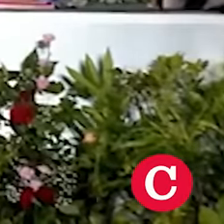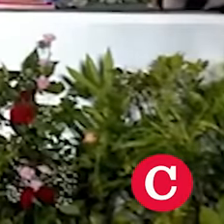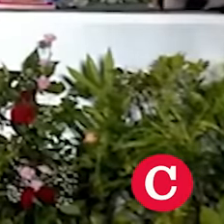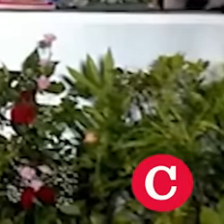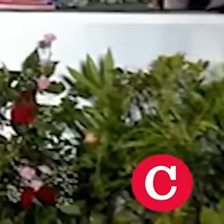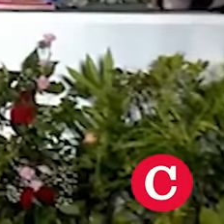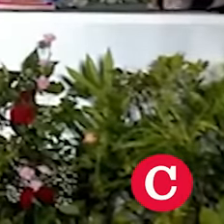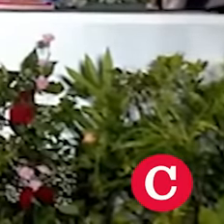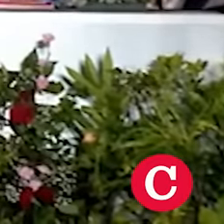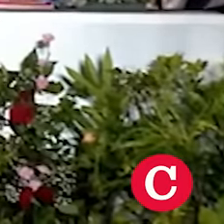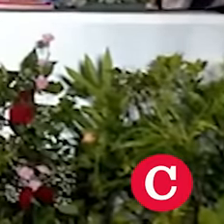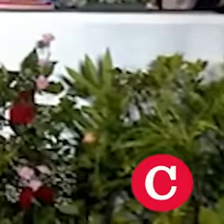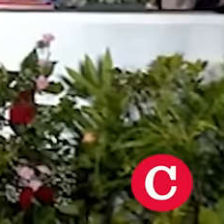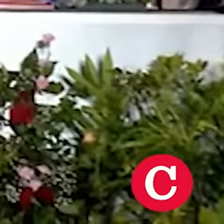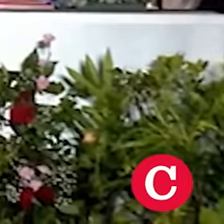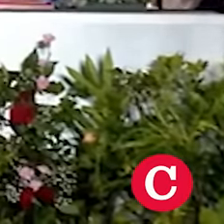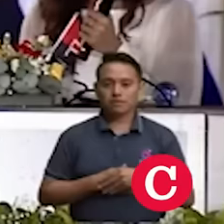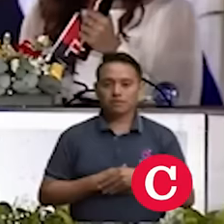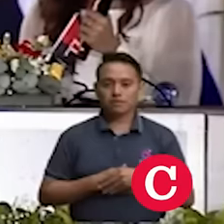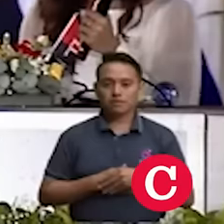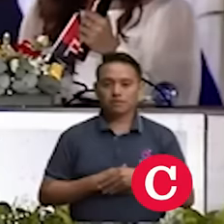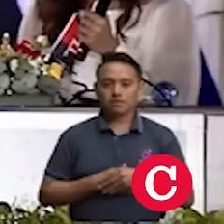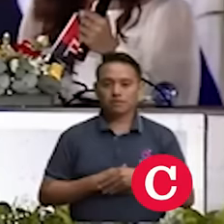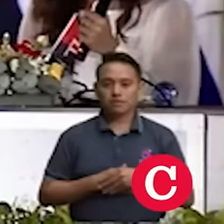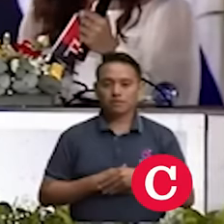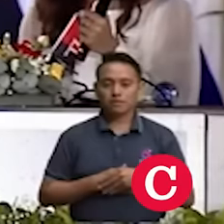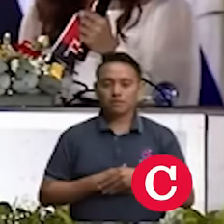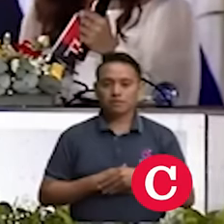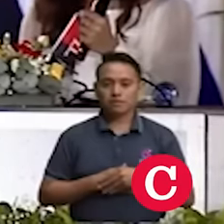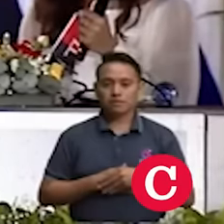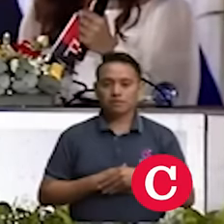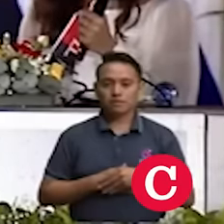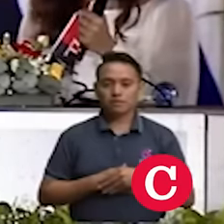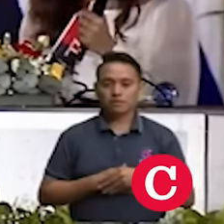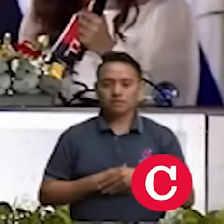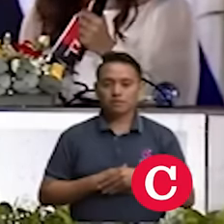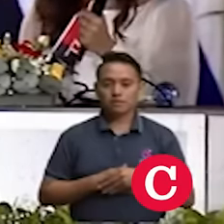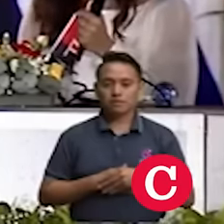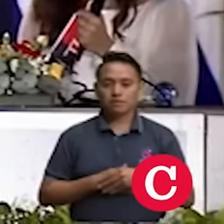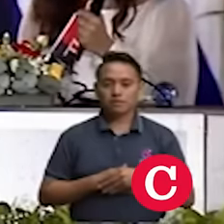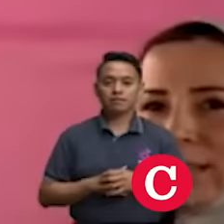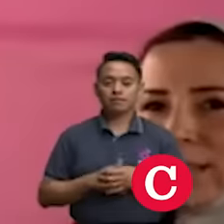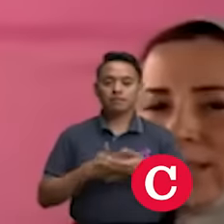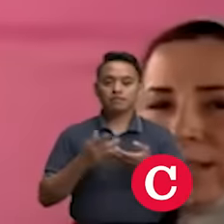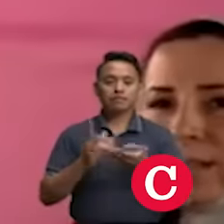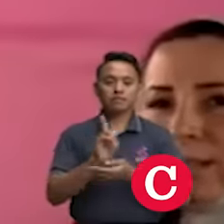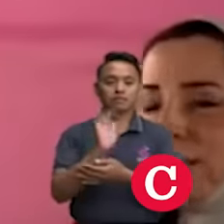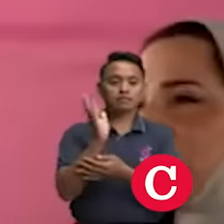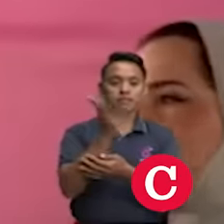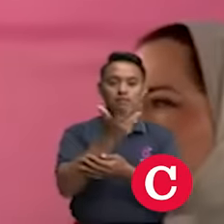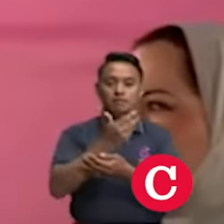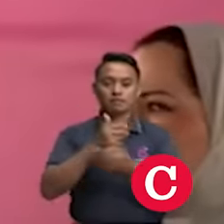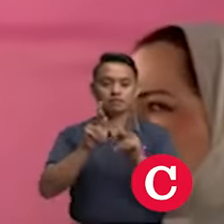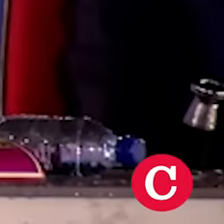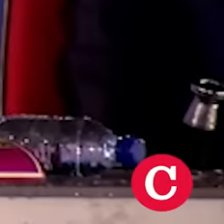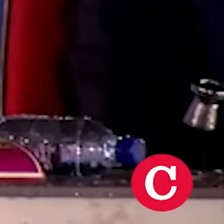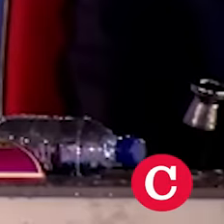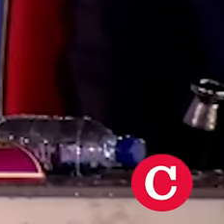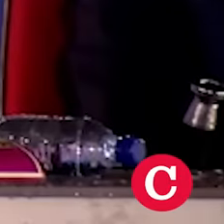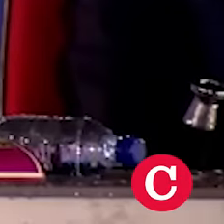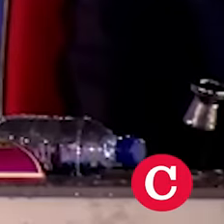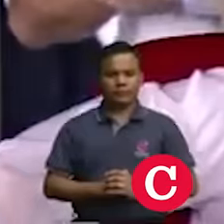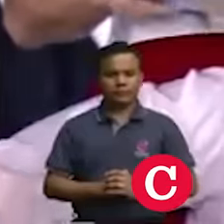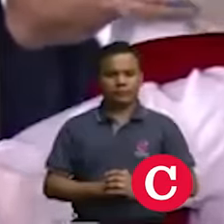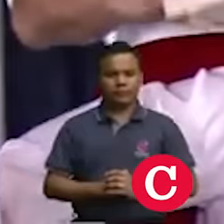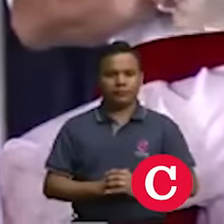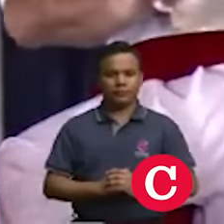del continente en enviar una representación. El resto de los invitados eran figuras de los aliados del régimen en Rusia, Bielorrusia, Burkina Faso,